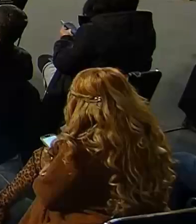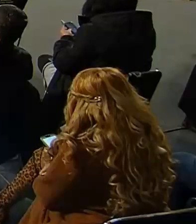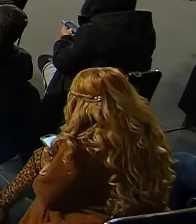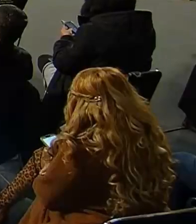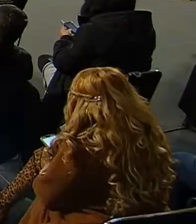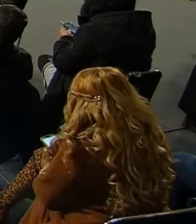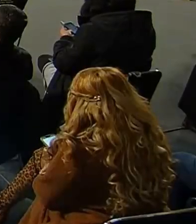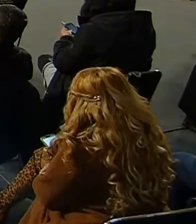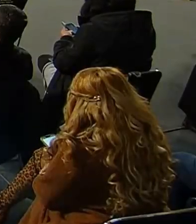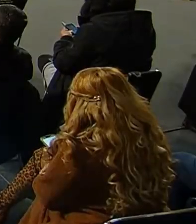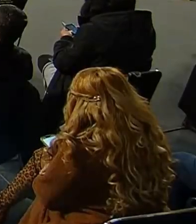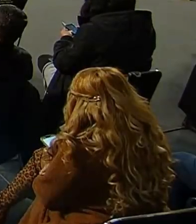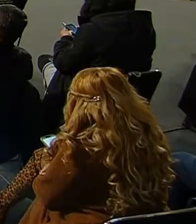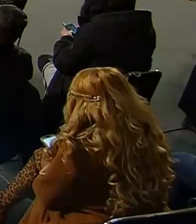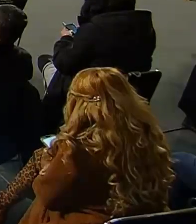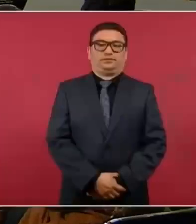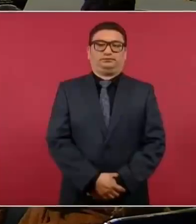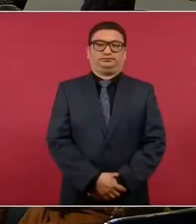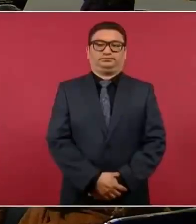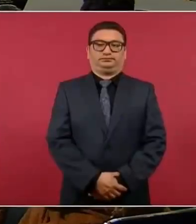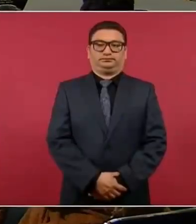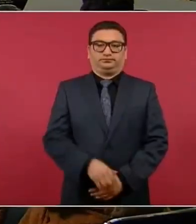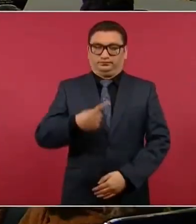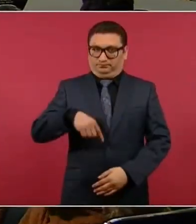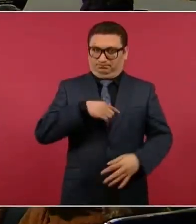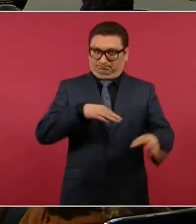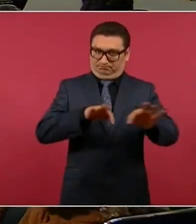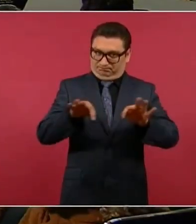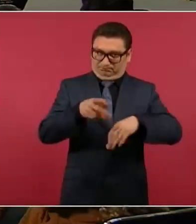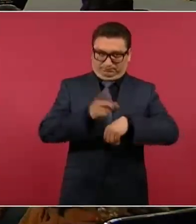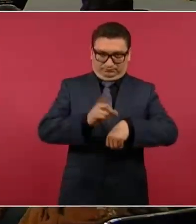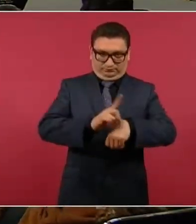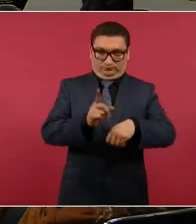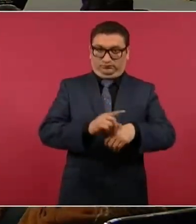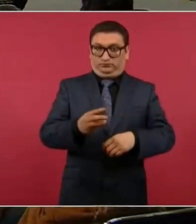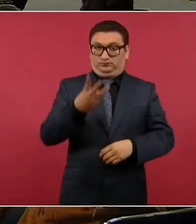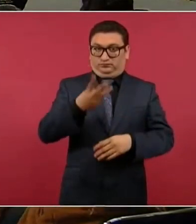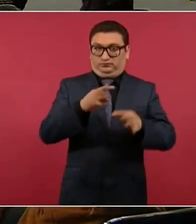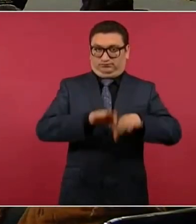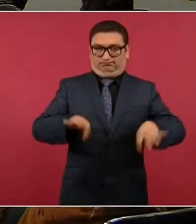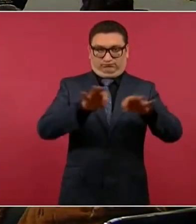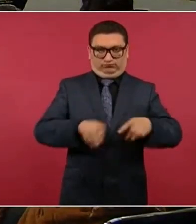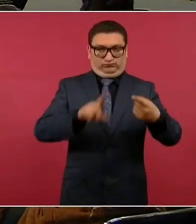que son importantísimos. Primero, nuestro pueblo,